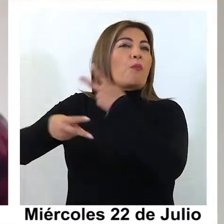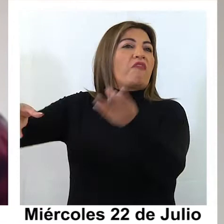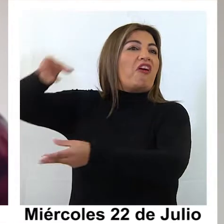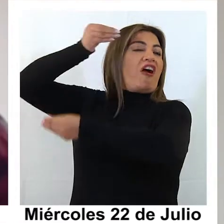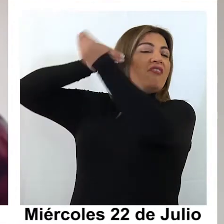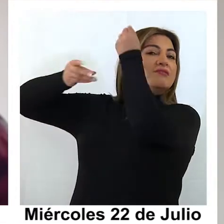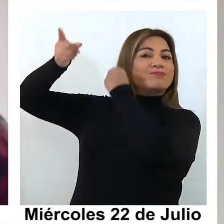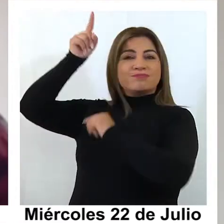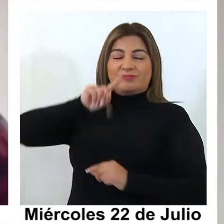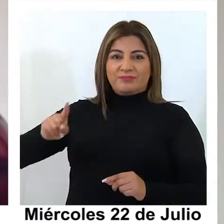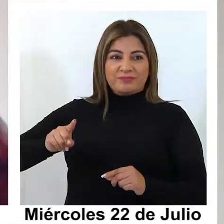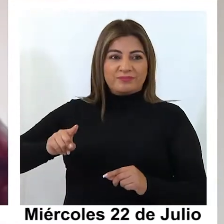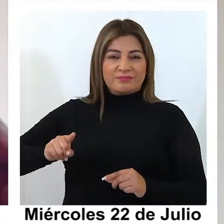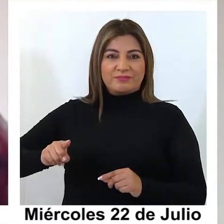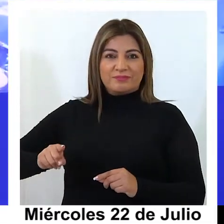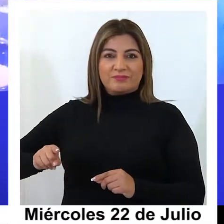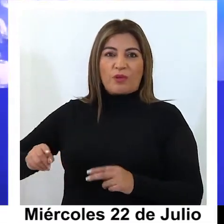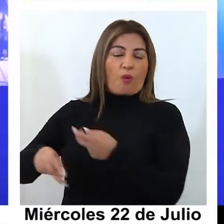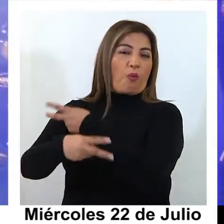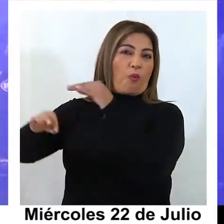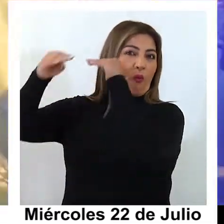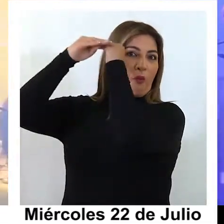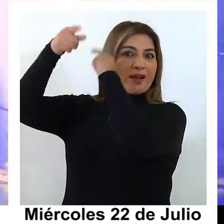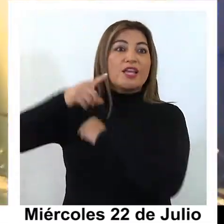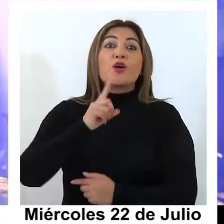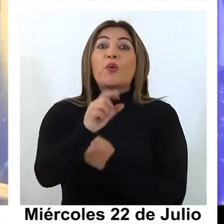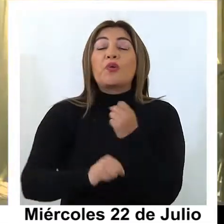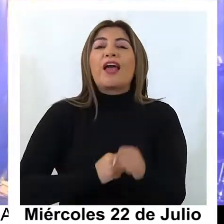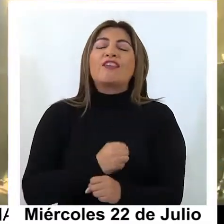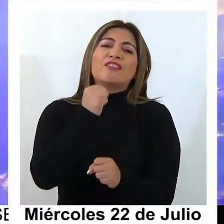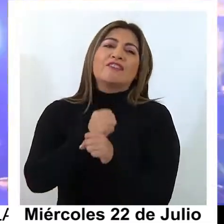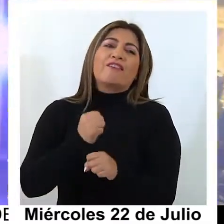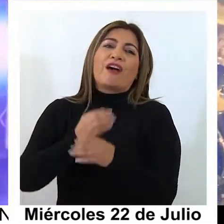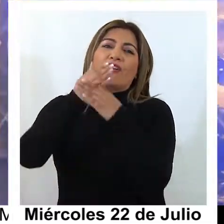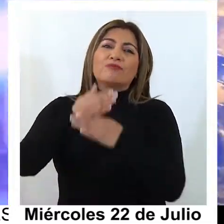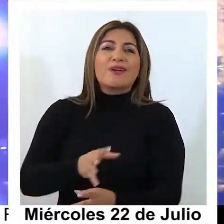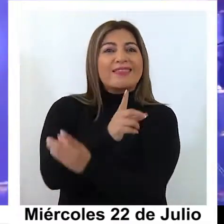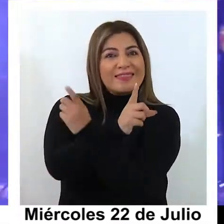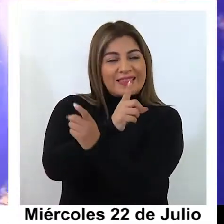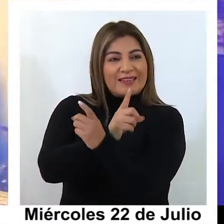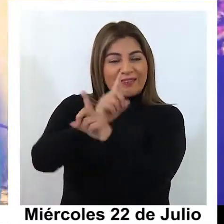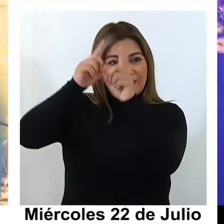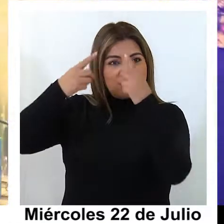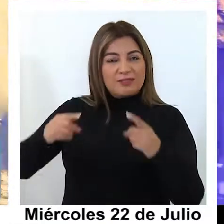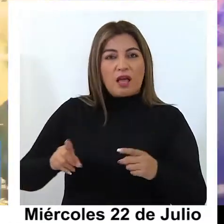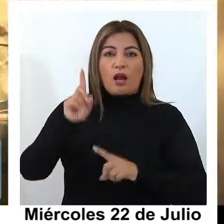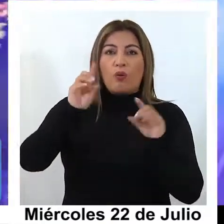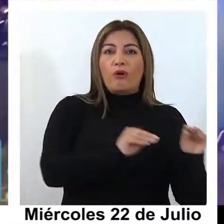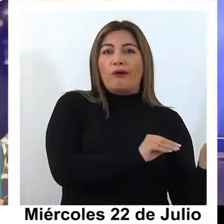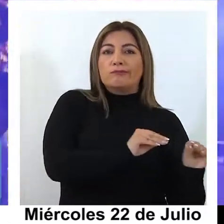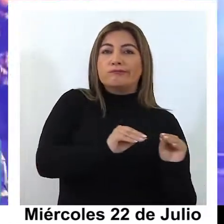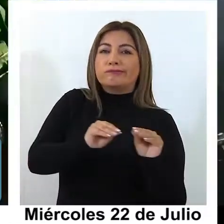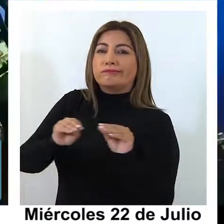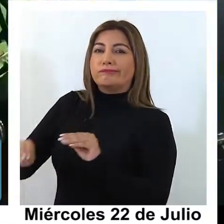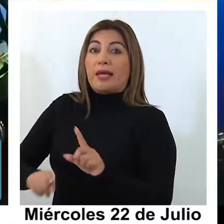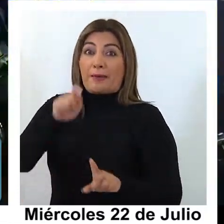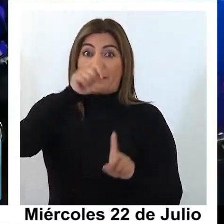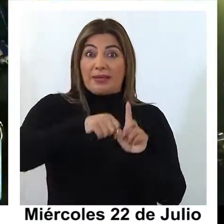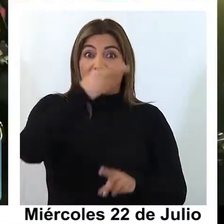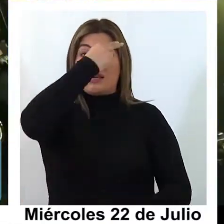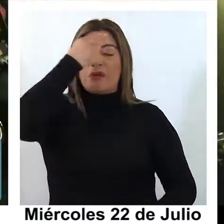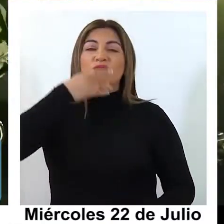o por la masa, digámoslo así. Un año de trabajo en este EP que tuvo que verse pospuesto su estreno en marzo,